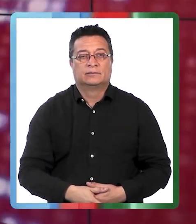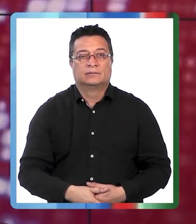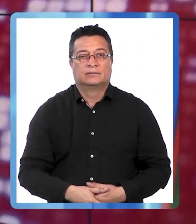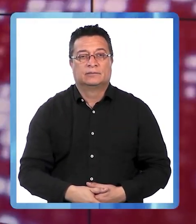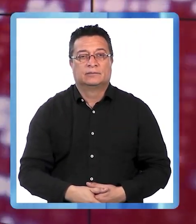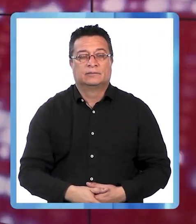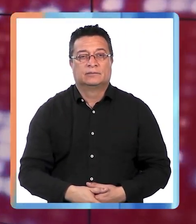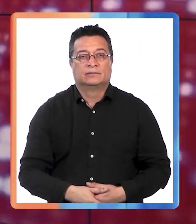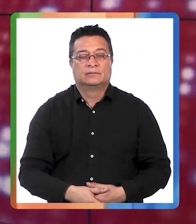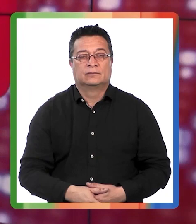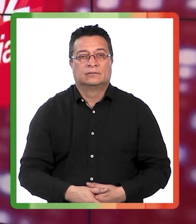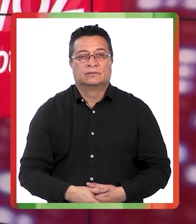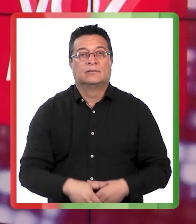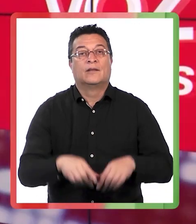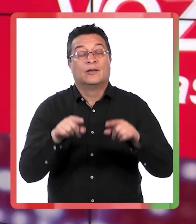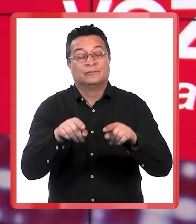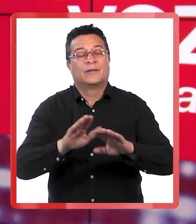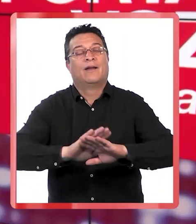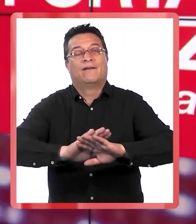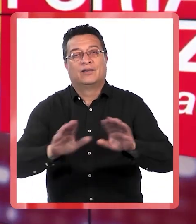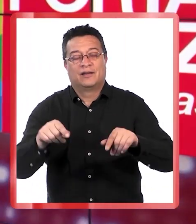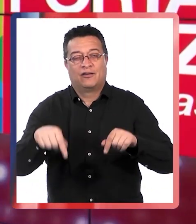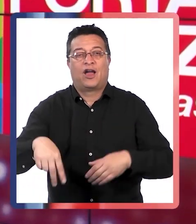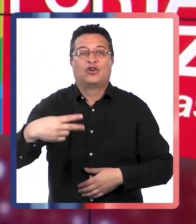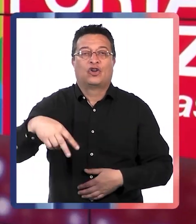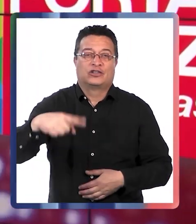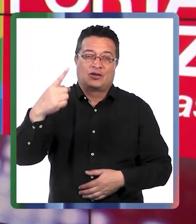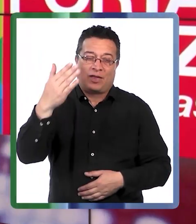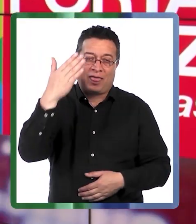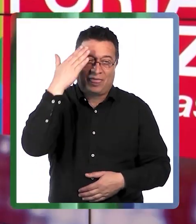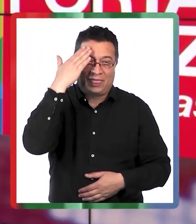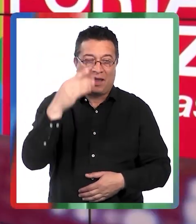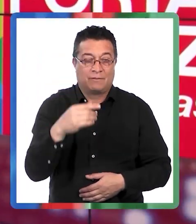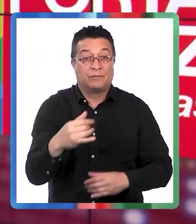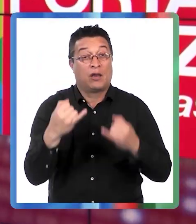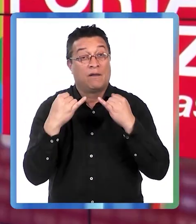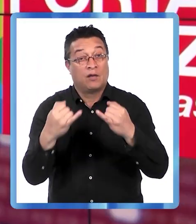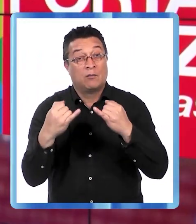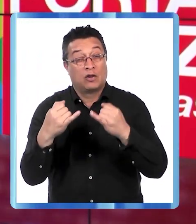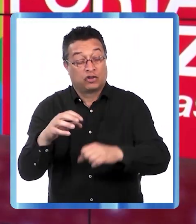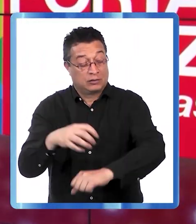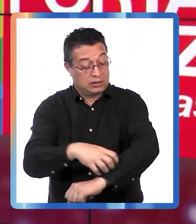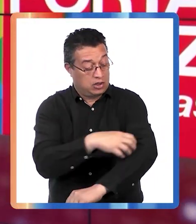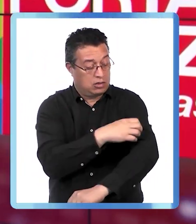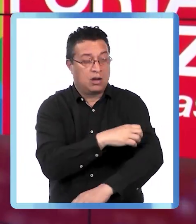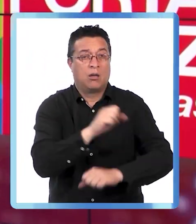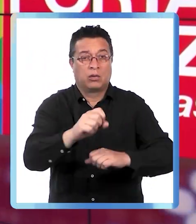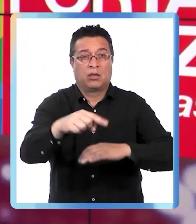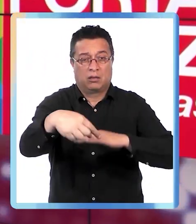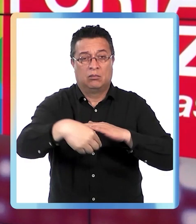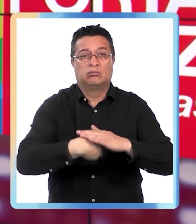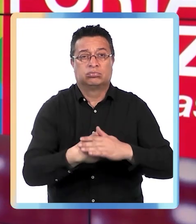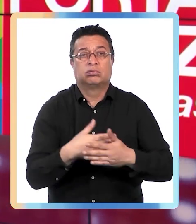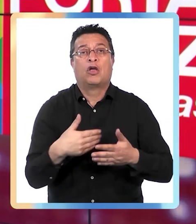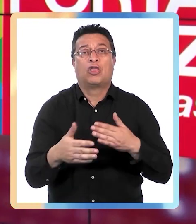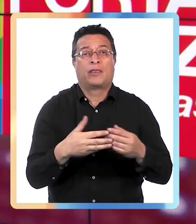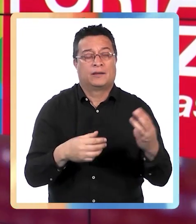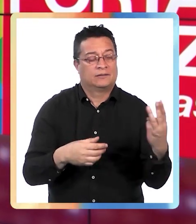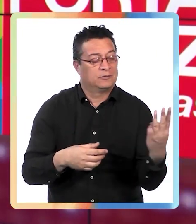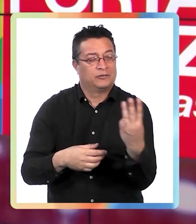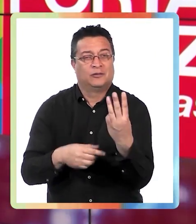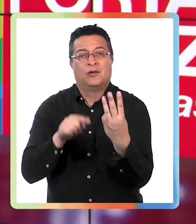Y con esta nota damos por finalizado el noticiero del día de hoy. La información de las regiones la puede encontrar en nuestra página web